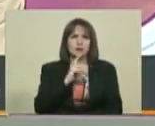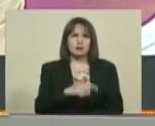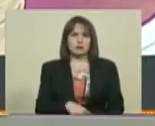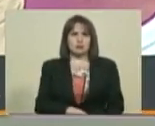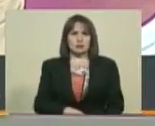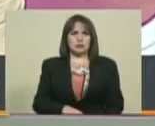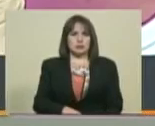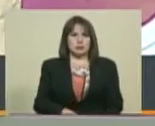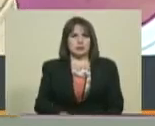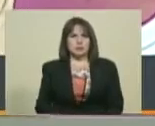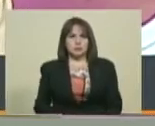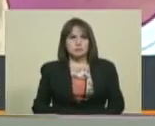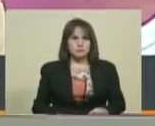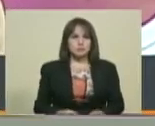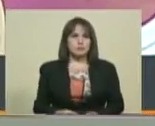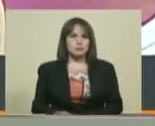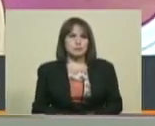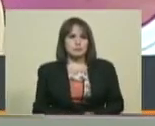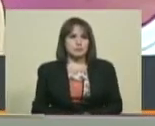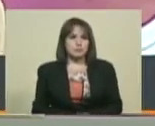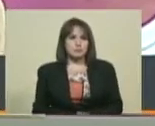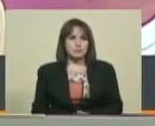El esquisto.